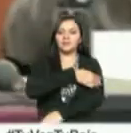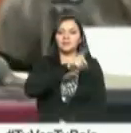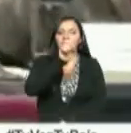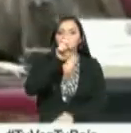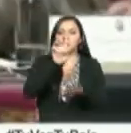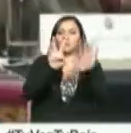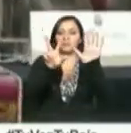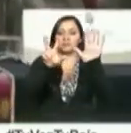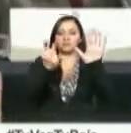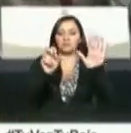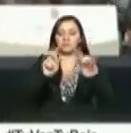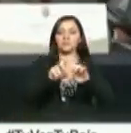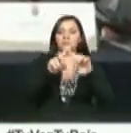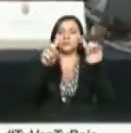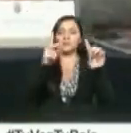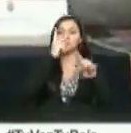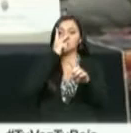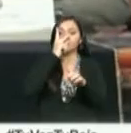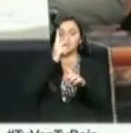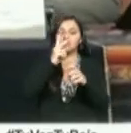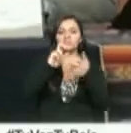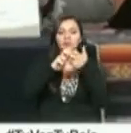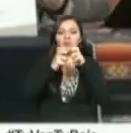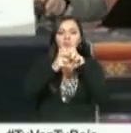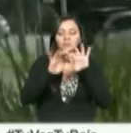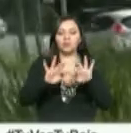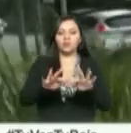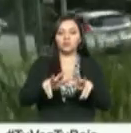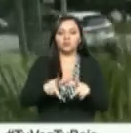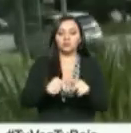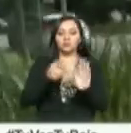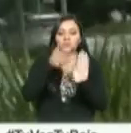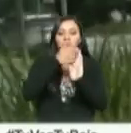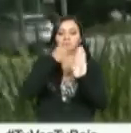80. Sin embargo, se exponen los supuestos hechos de corrupción en el periodo